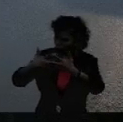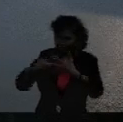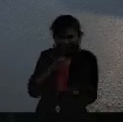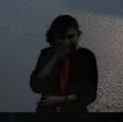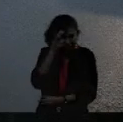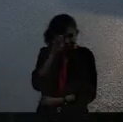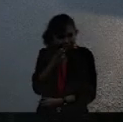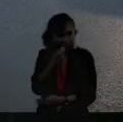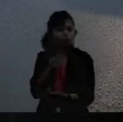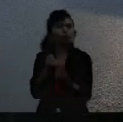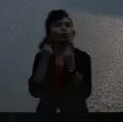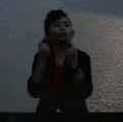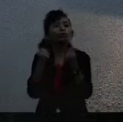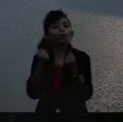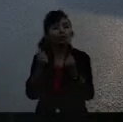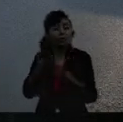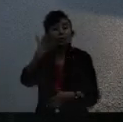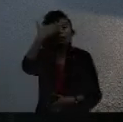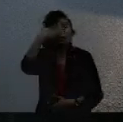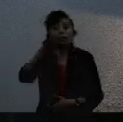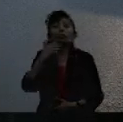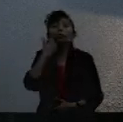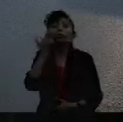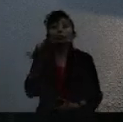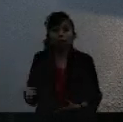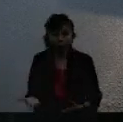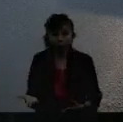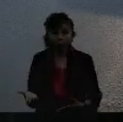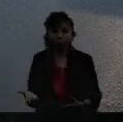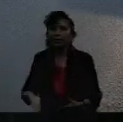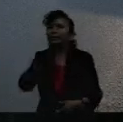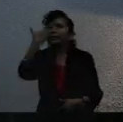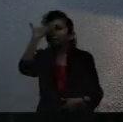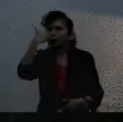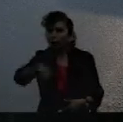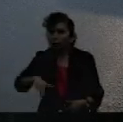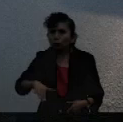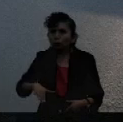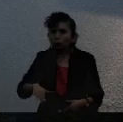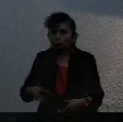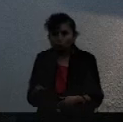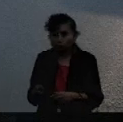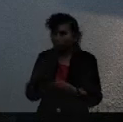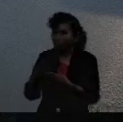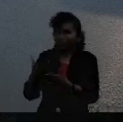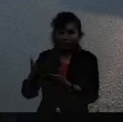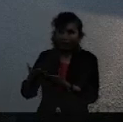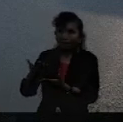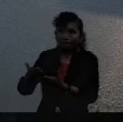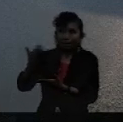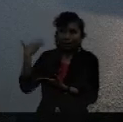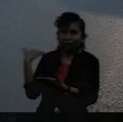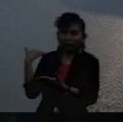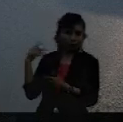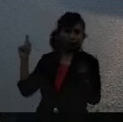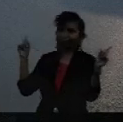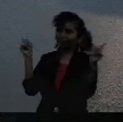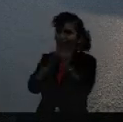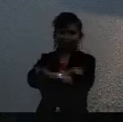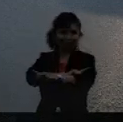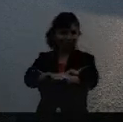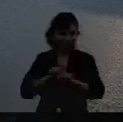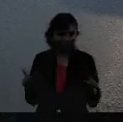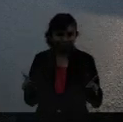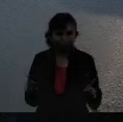sabemos lo que queremos Pero también sabemos lo que no queremos de vuelta para nuestro estado